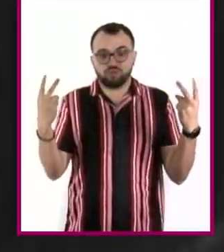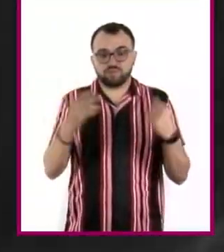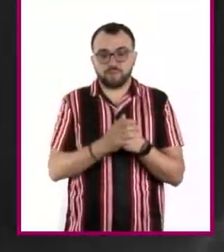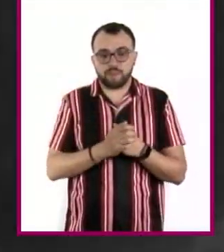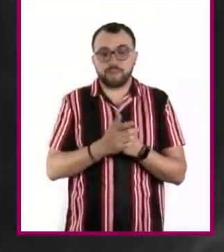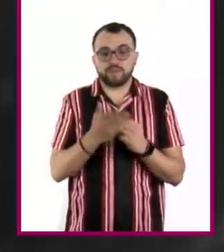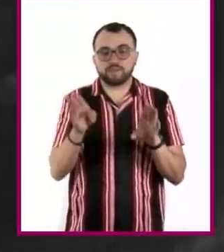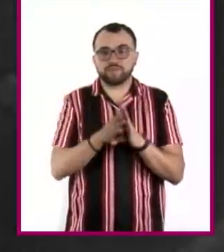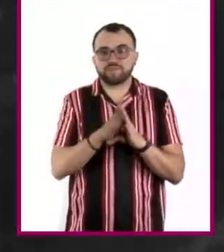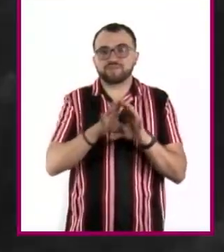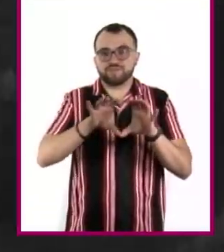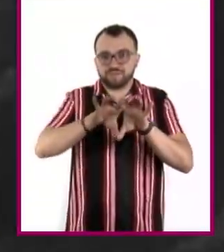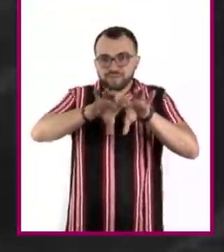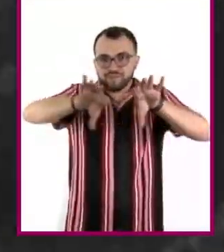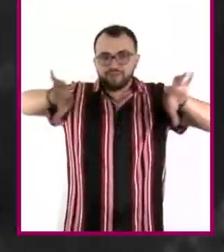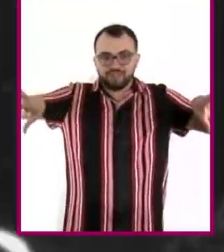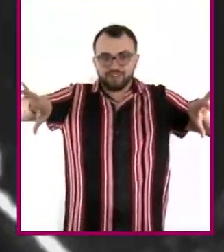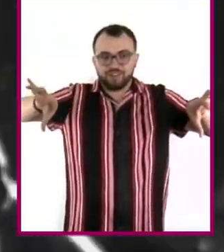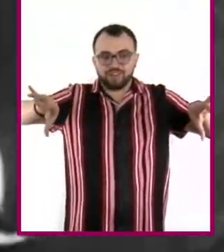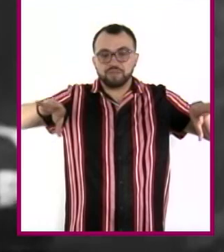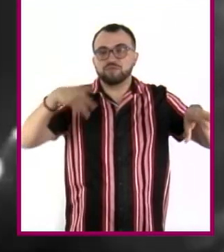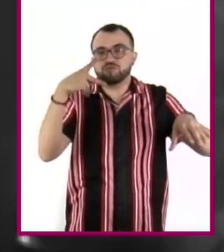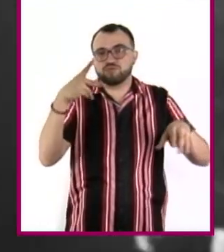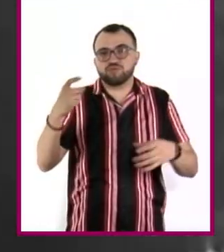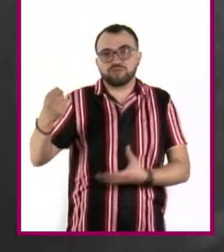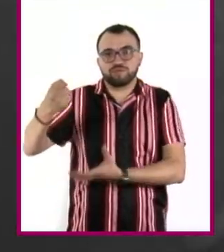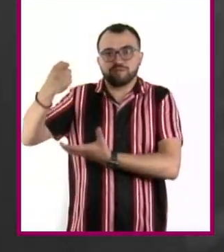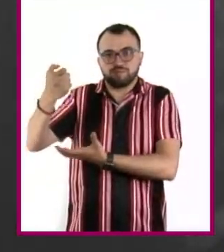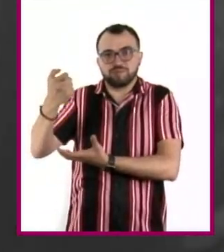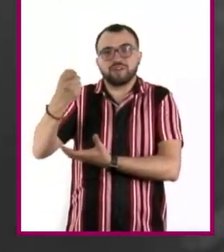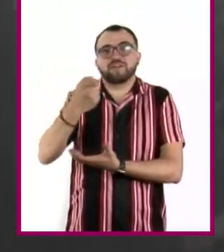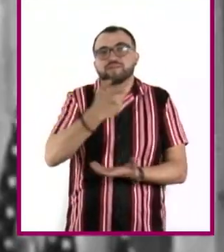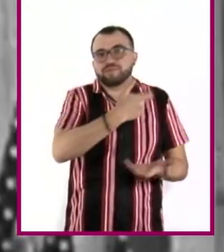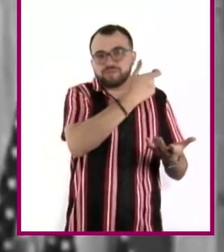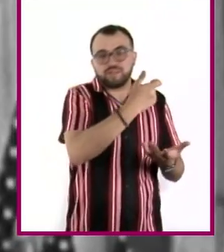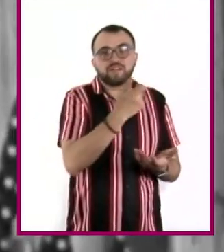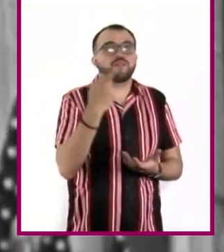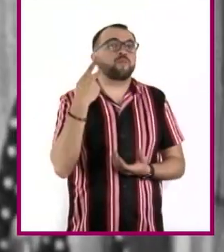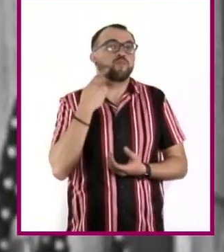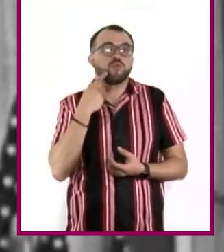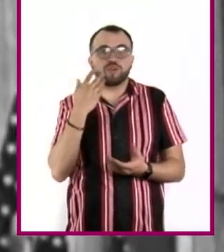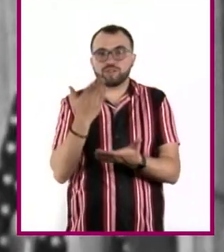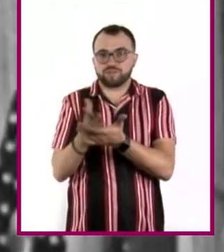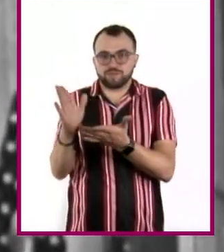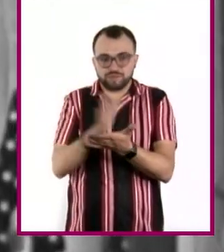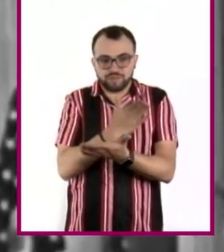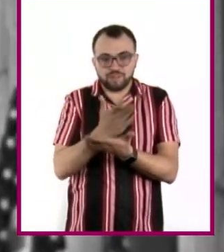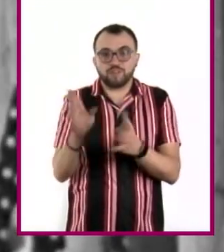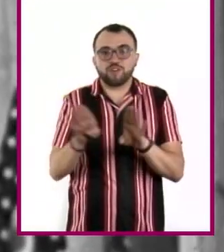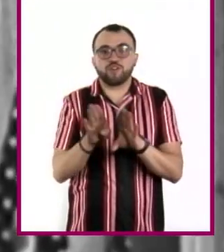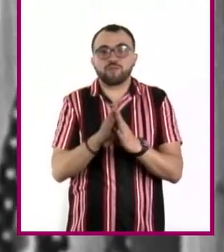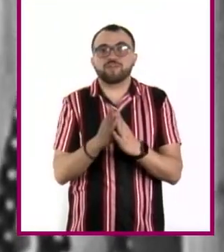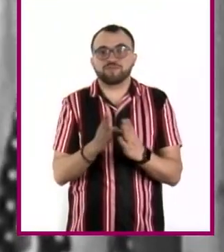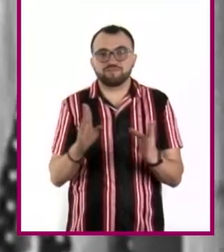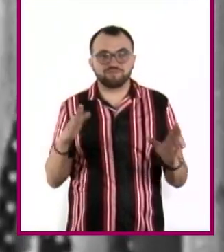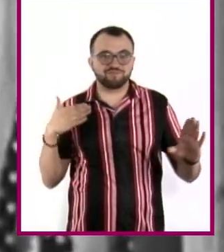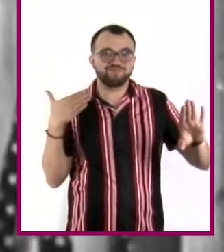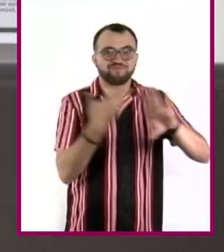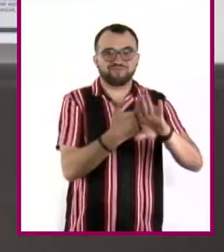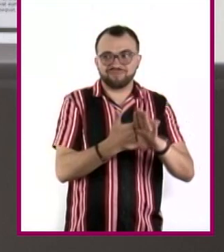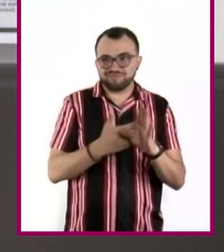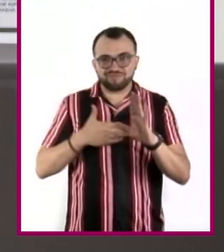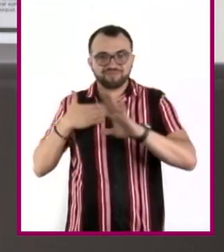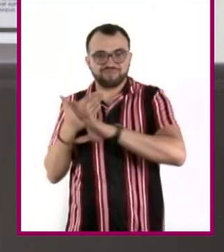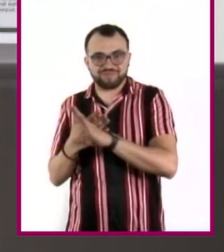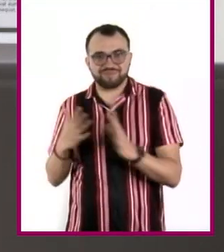respectivos bloques de influencia como sistemas económicos, políticos e ideológicos enfrentados entre sí. Lo